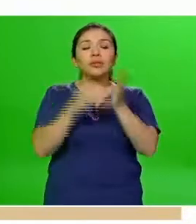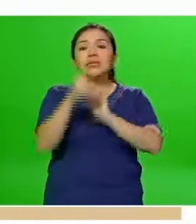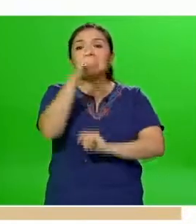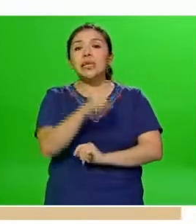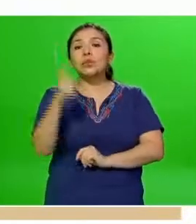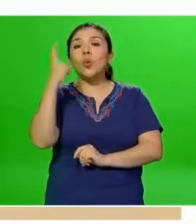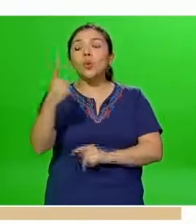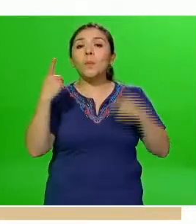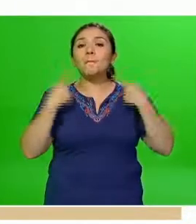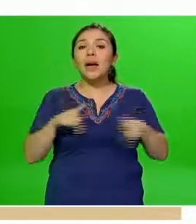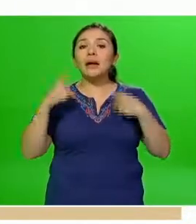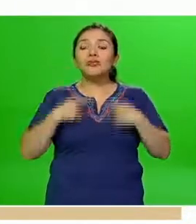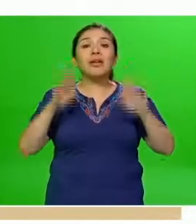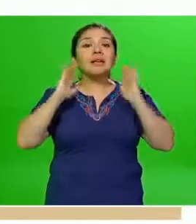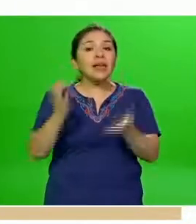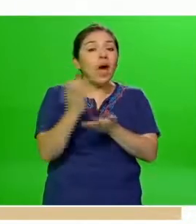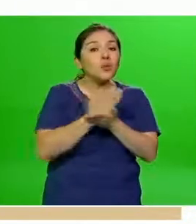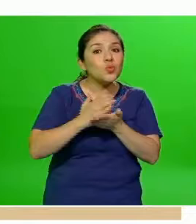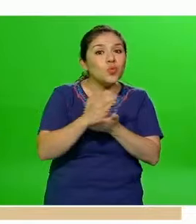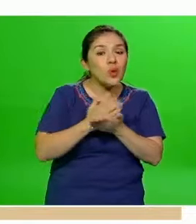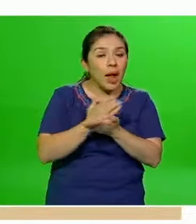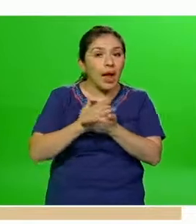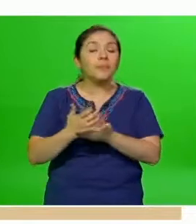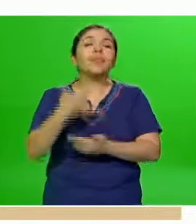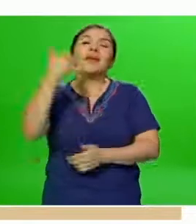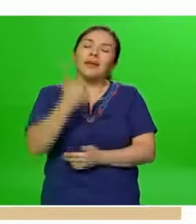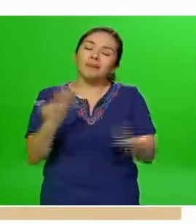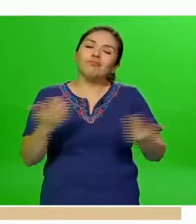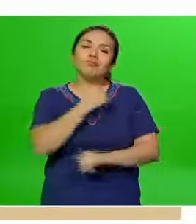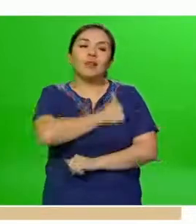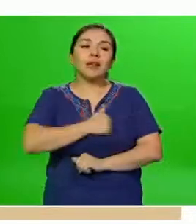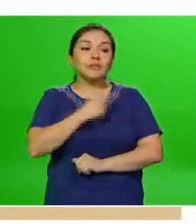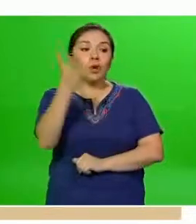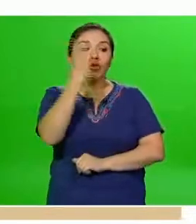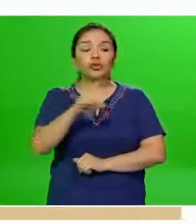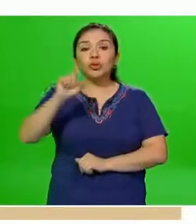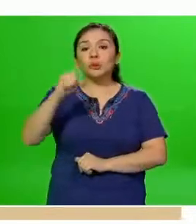1.914.101 casos, personas recuperadas, y lamentablemente